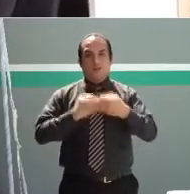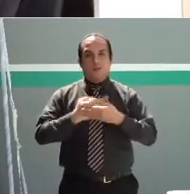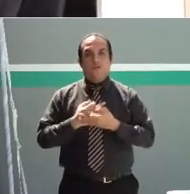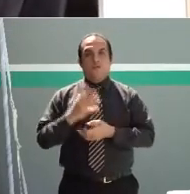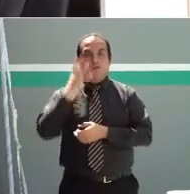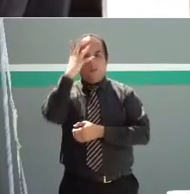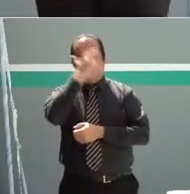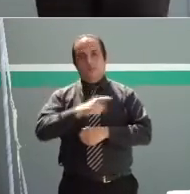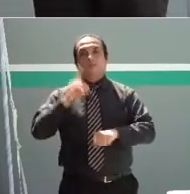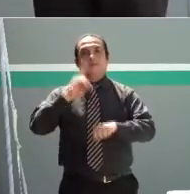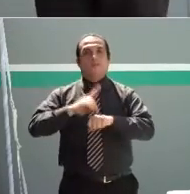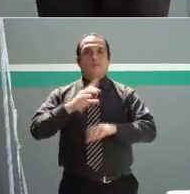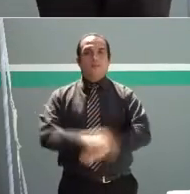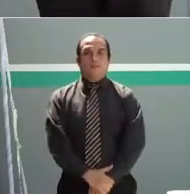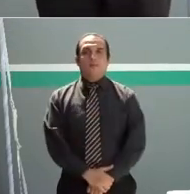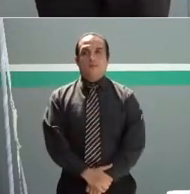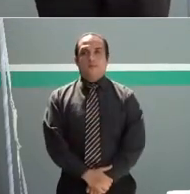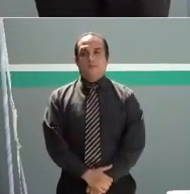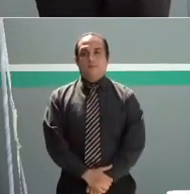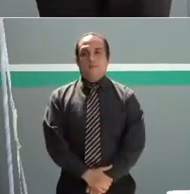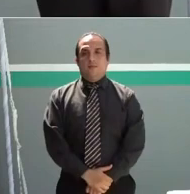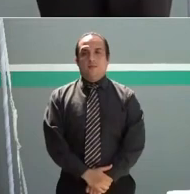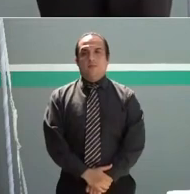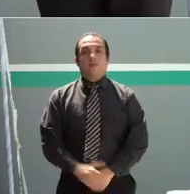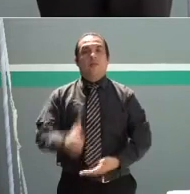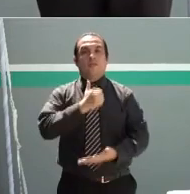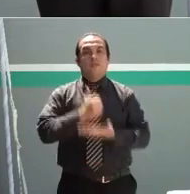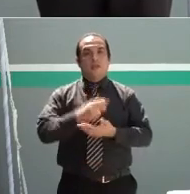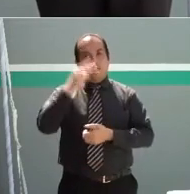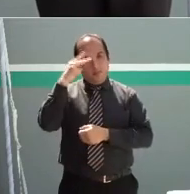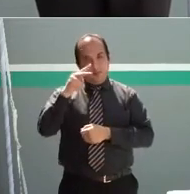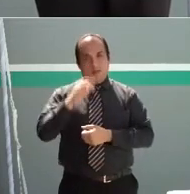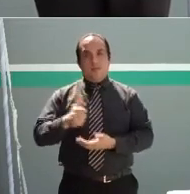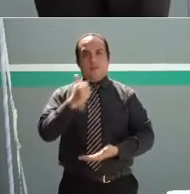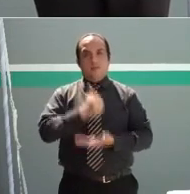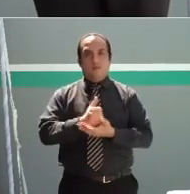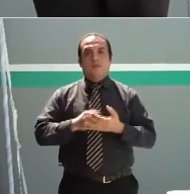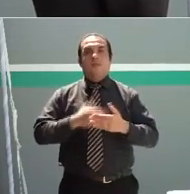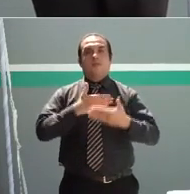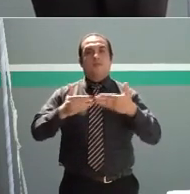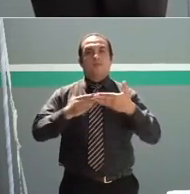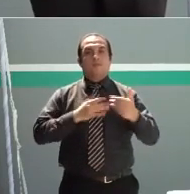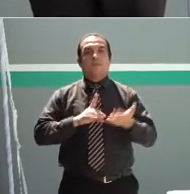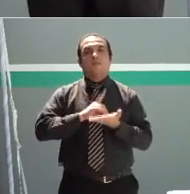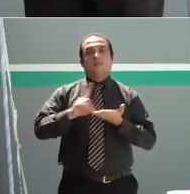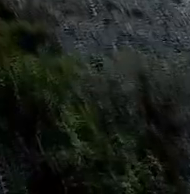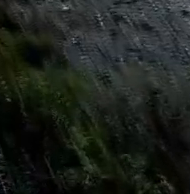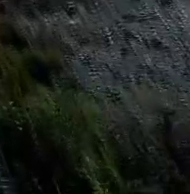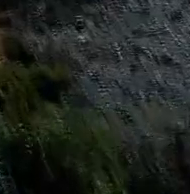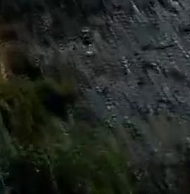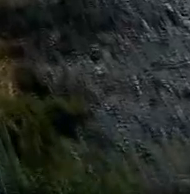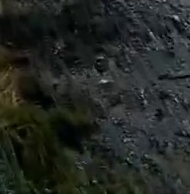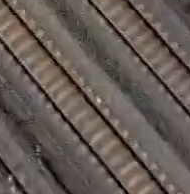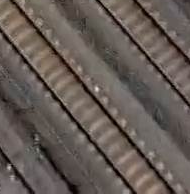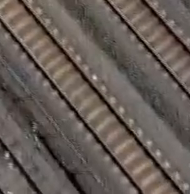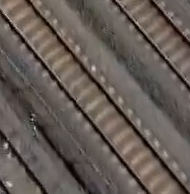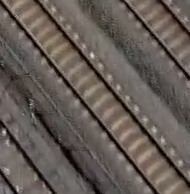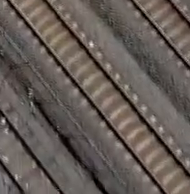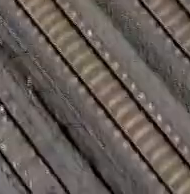un excelente día. Ciudad de México, ciudad innovadora y de derechos.